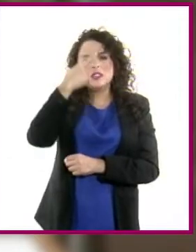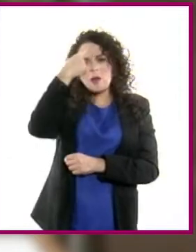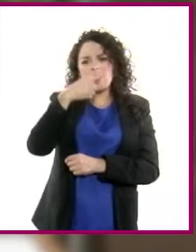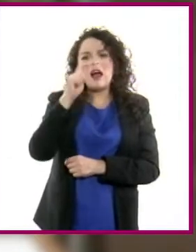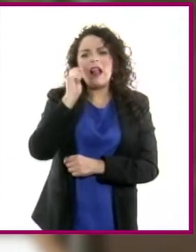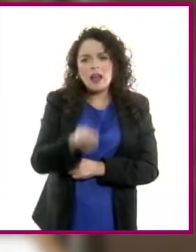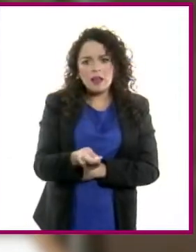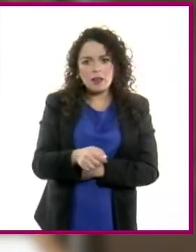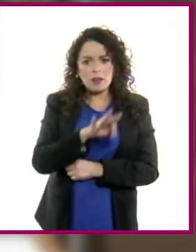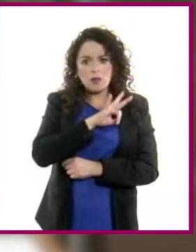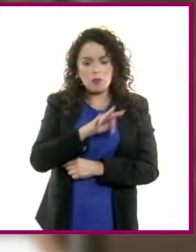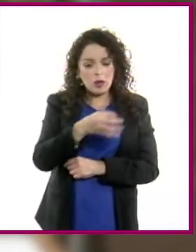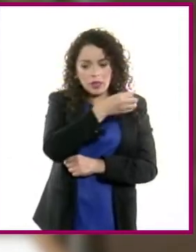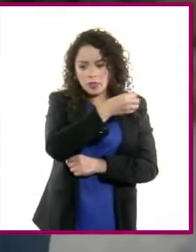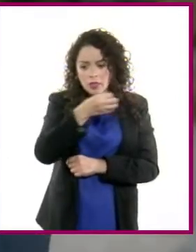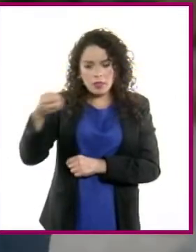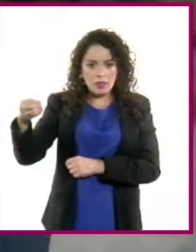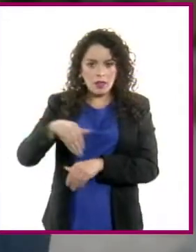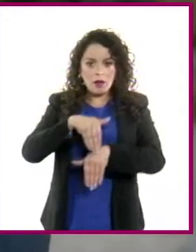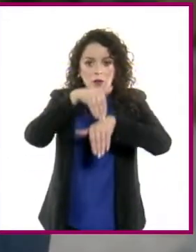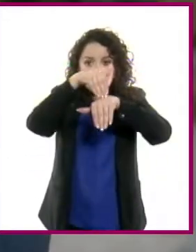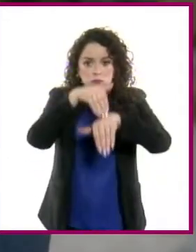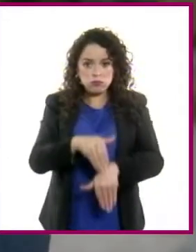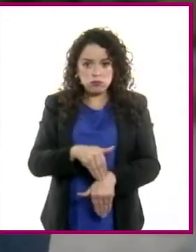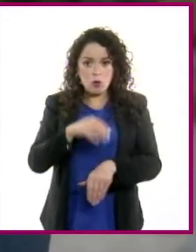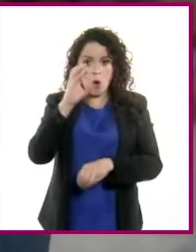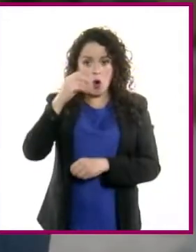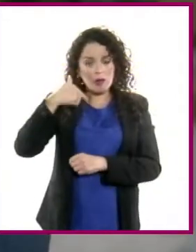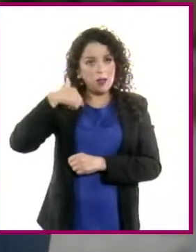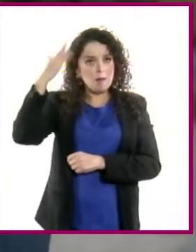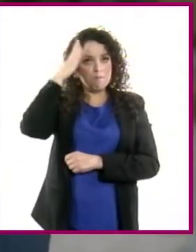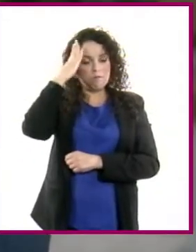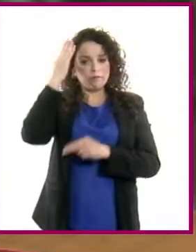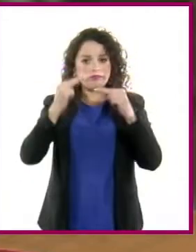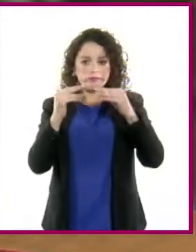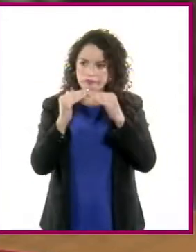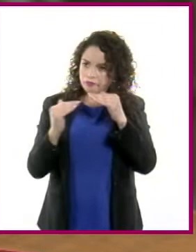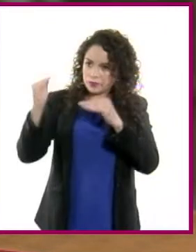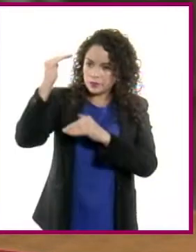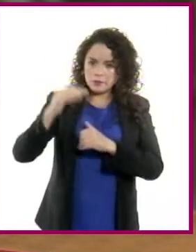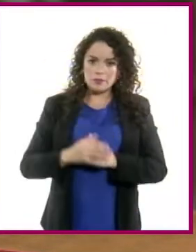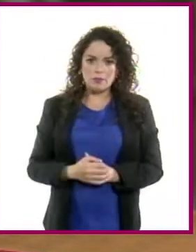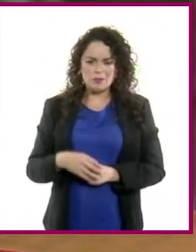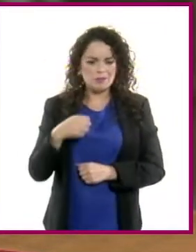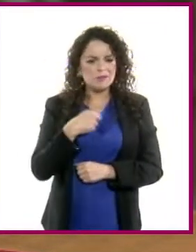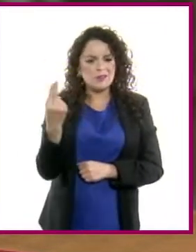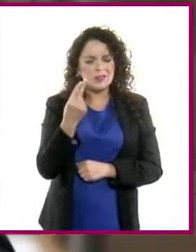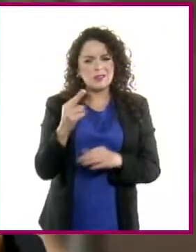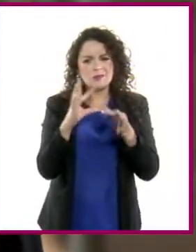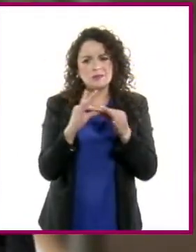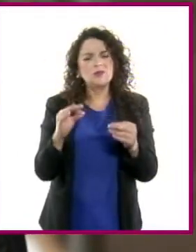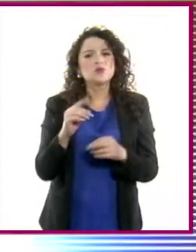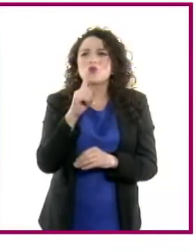establecer una jerarquía. Yo necesito un ejemplo.